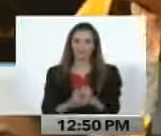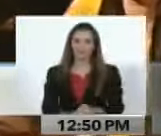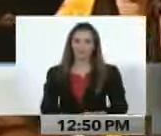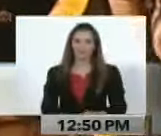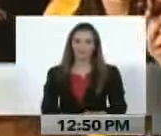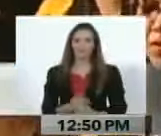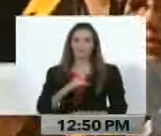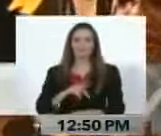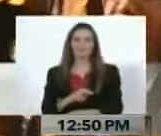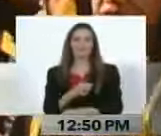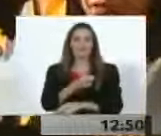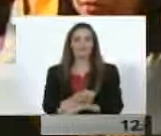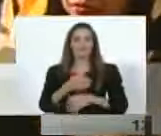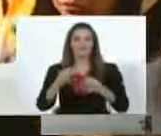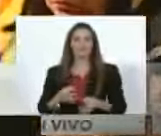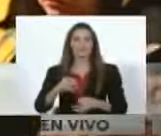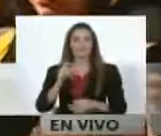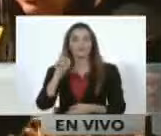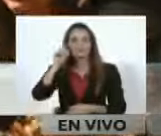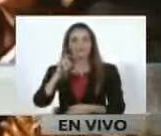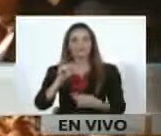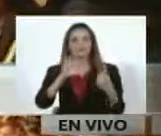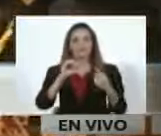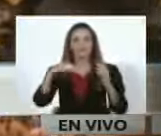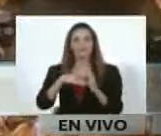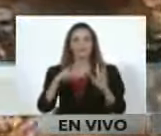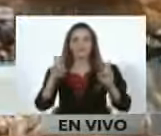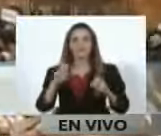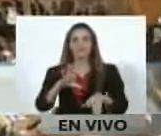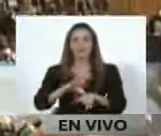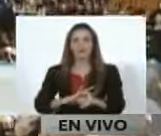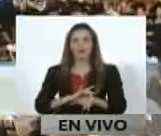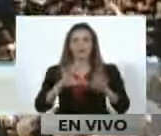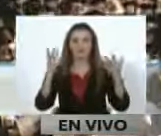Estamos graduando, formando más de 60.000 nuevos médicos.